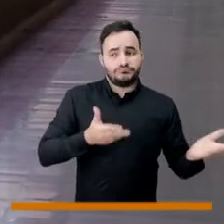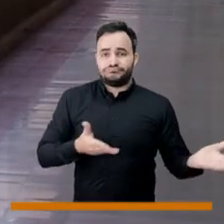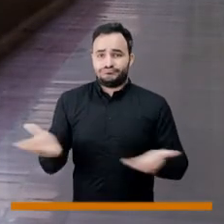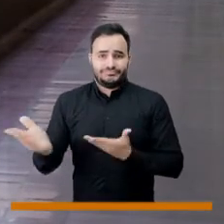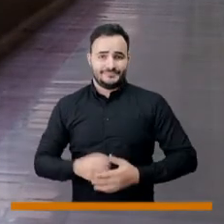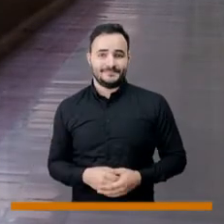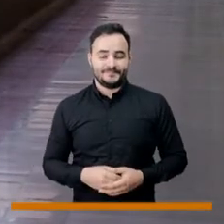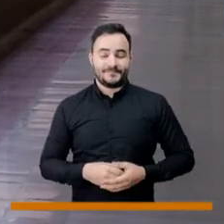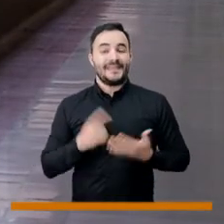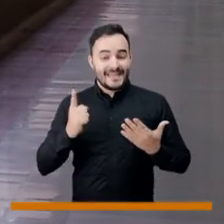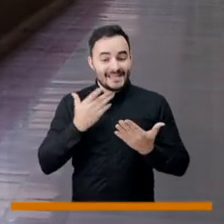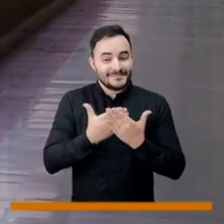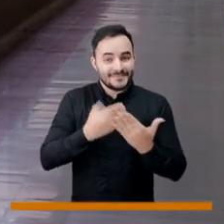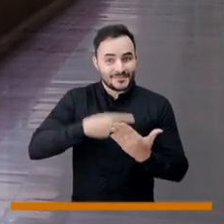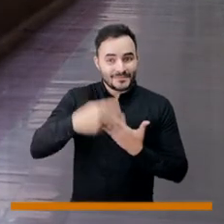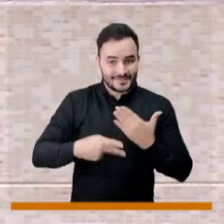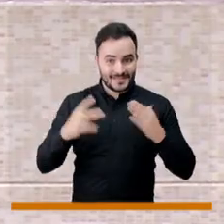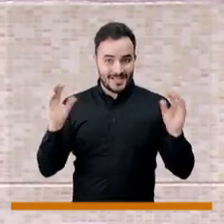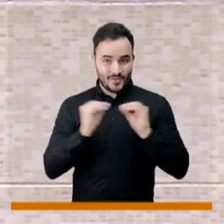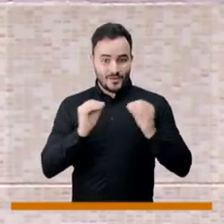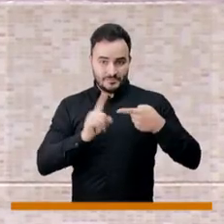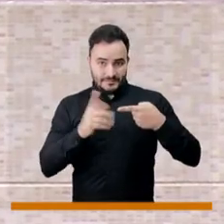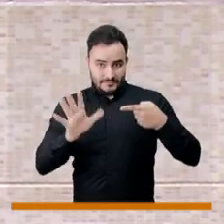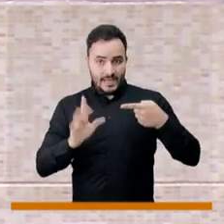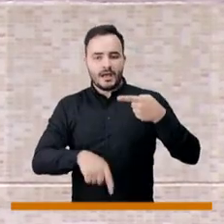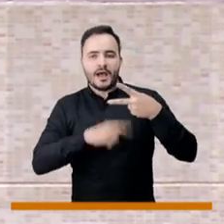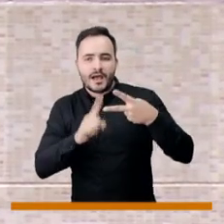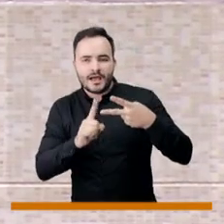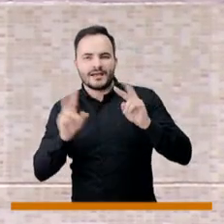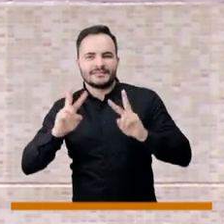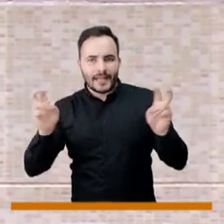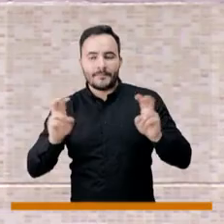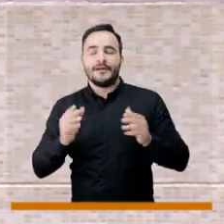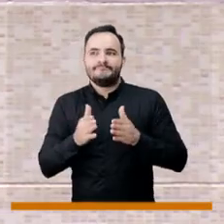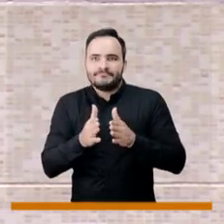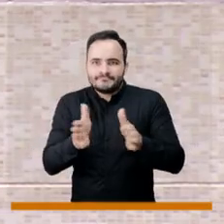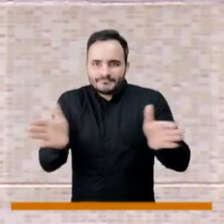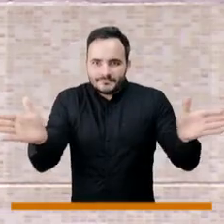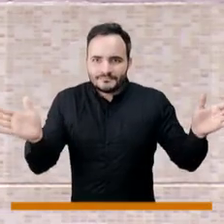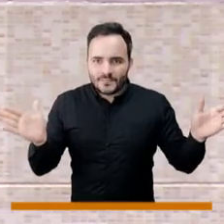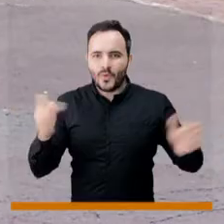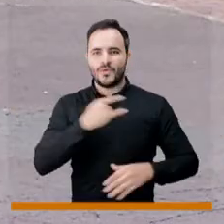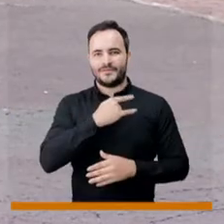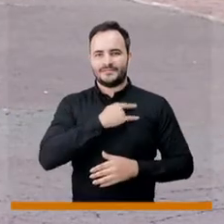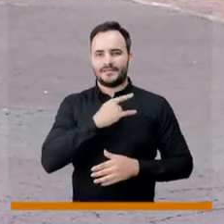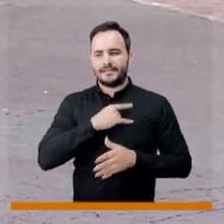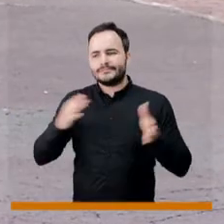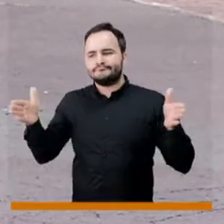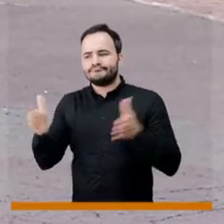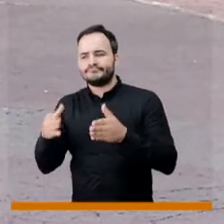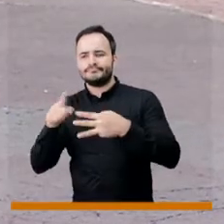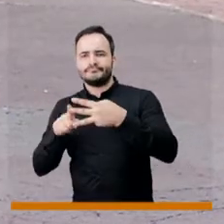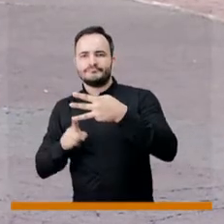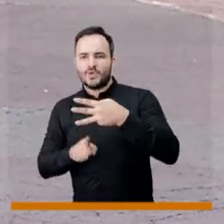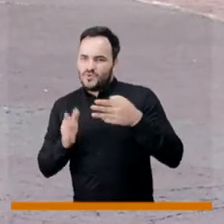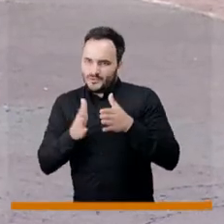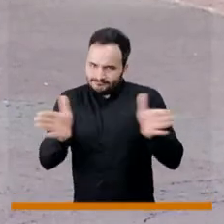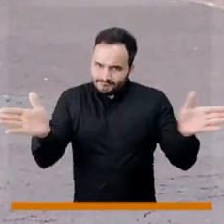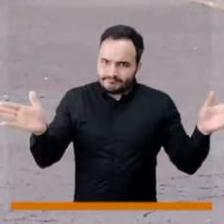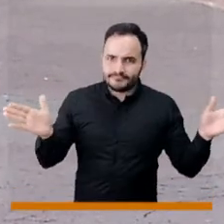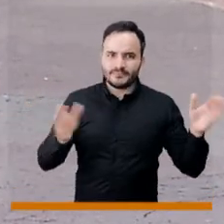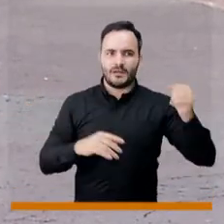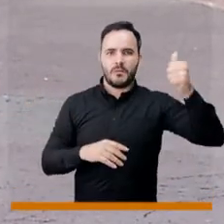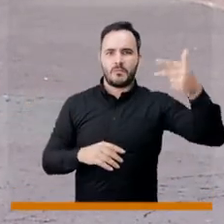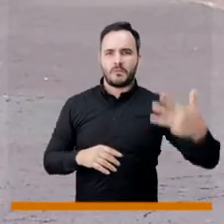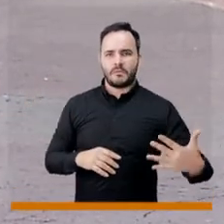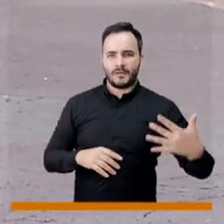de acuerdo toda vez porque avanzamos hacia la gratuidad de la educación superior pero podemos incluir otras universidades que por unos